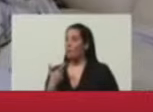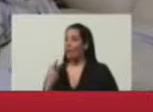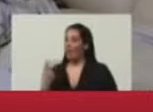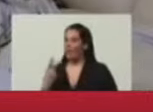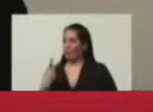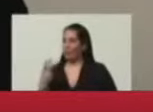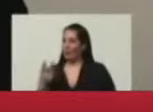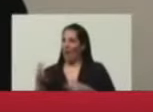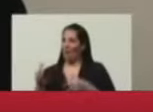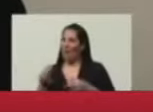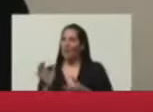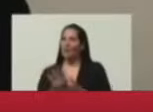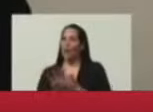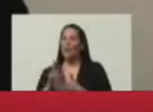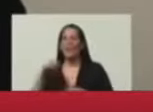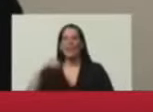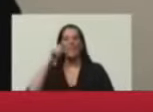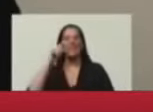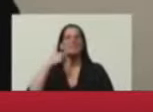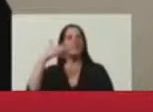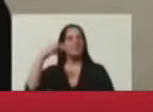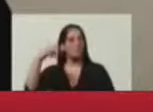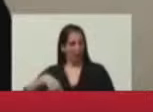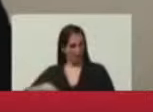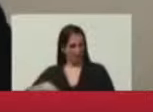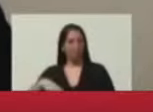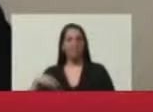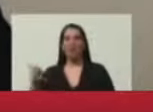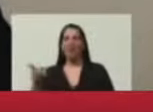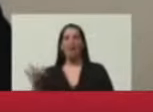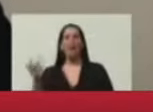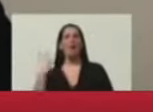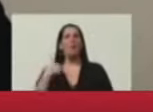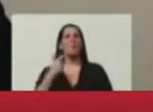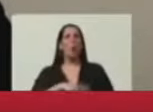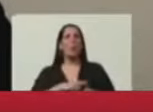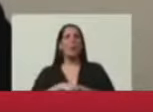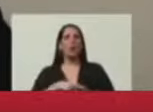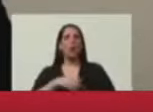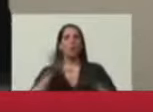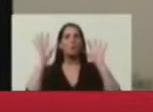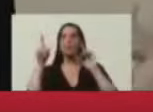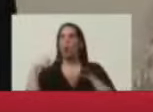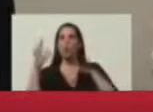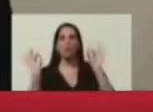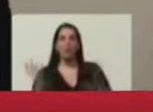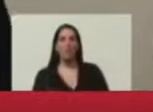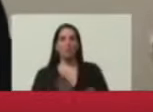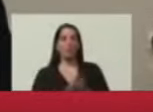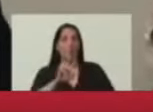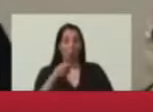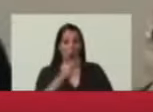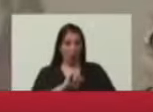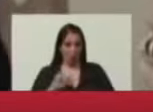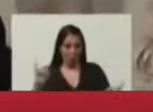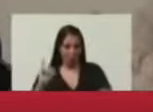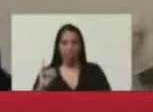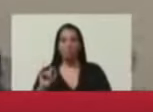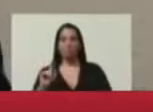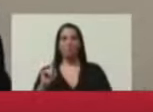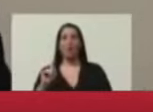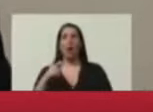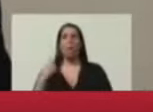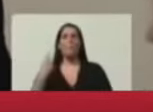Nisman, cuando se informó su muerte, su primera reacción fue probablemente se suicidó, y unos días